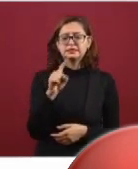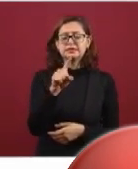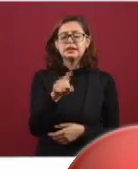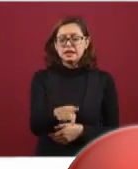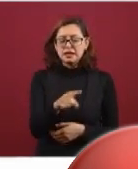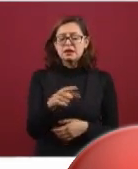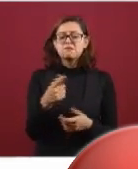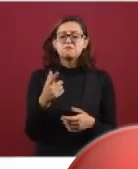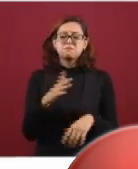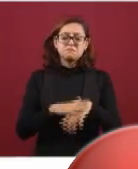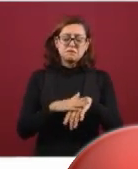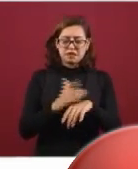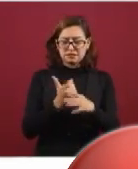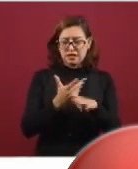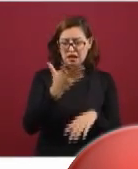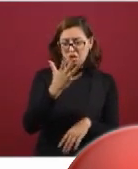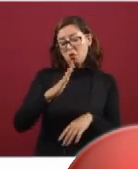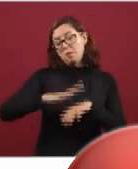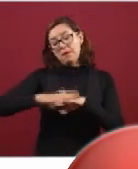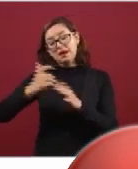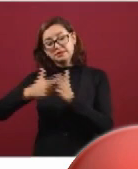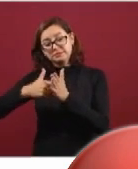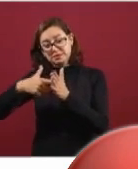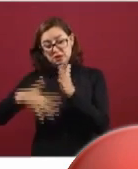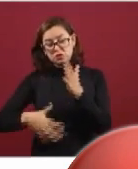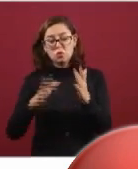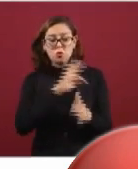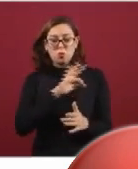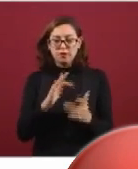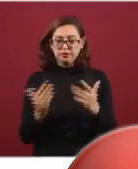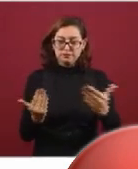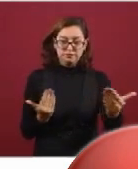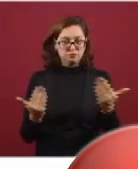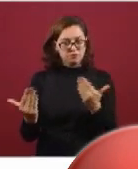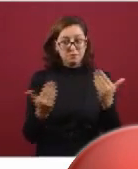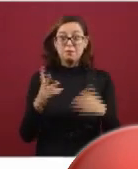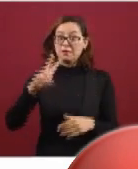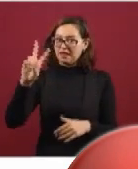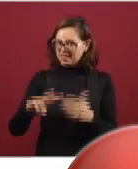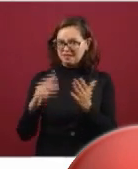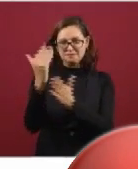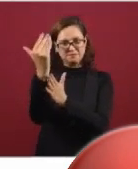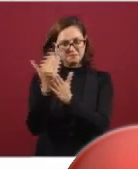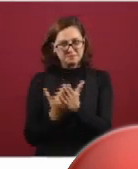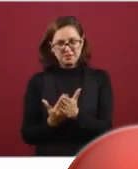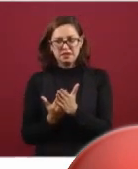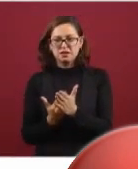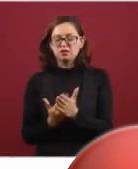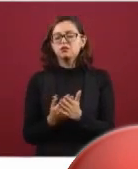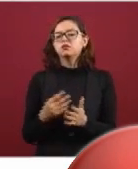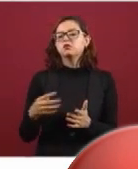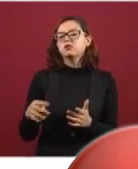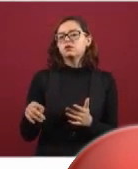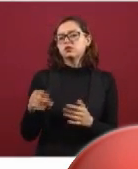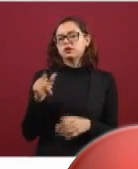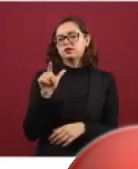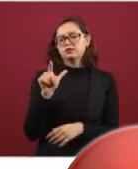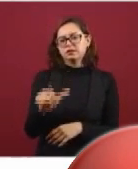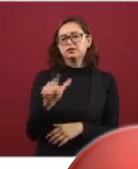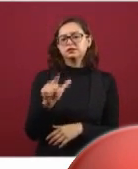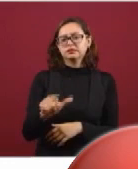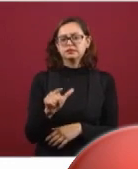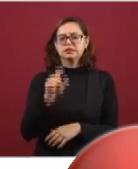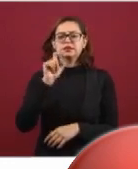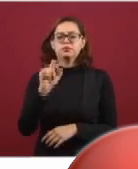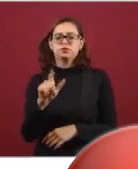más económico con el margen menor, y ustedes pueden ver ahí que es menor el margen, 14 centavos por litro, 17